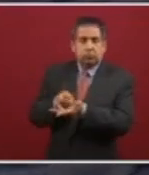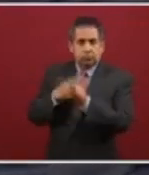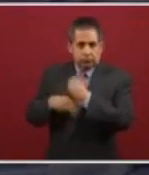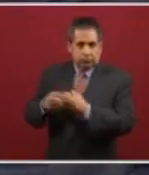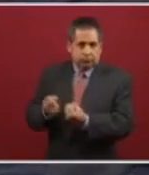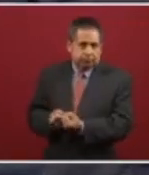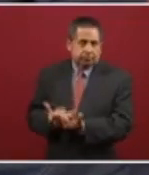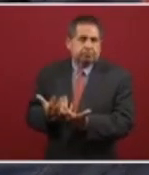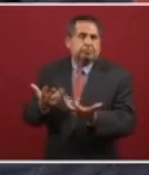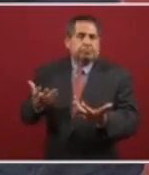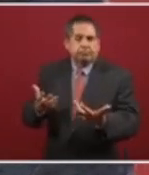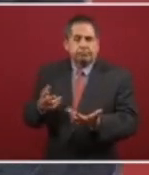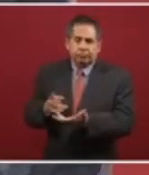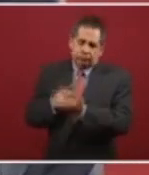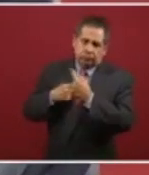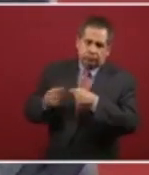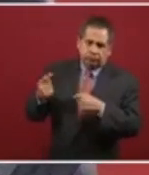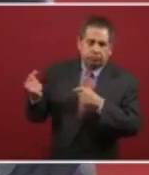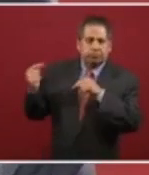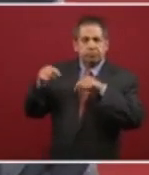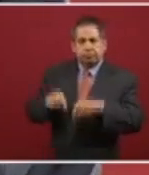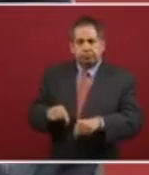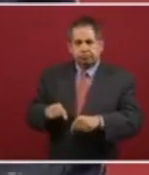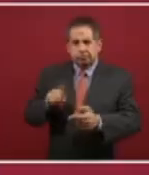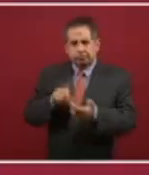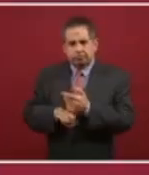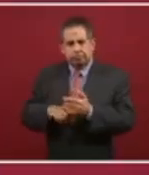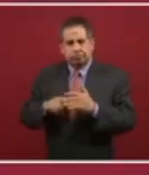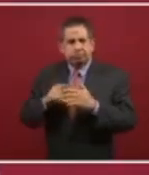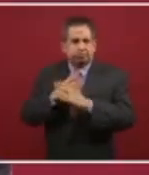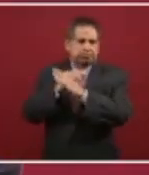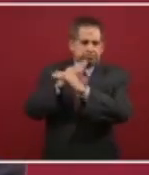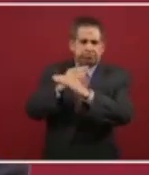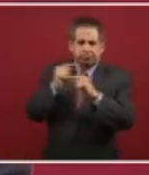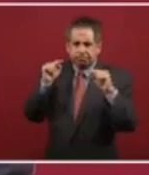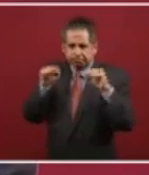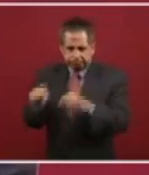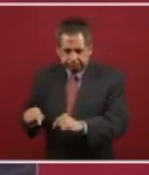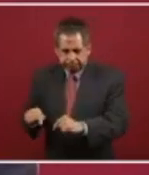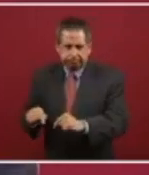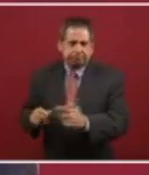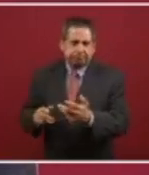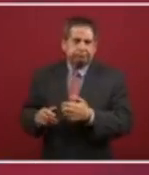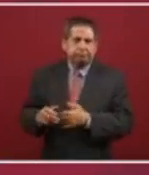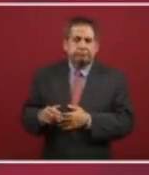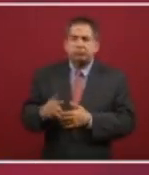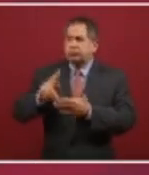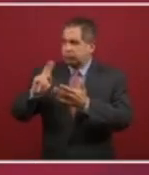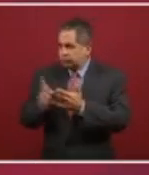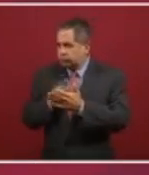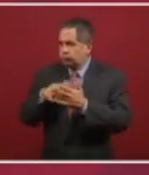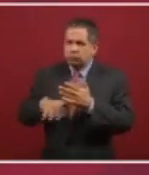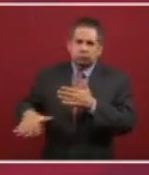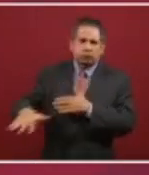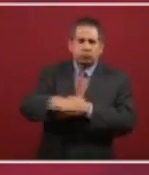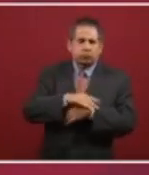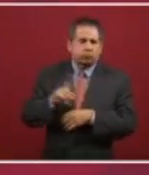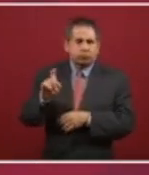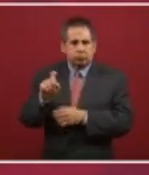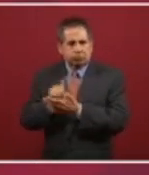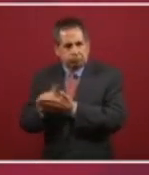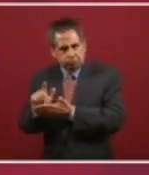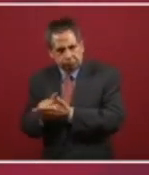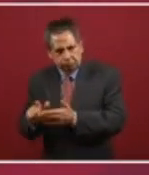para que regresen las aves, que se recupere el lago,